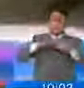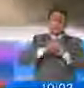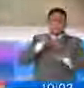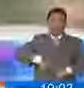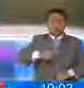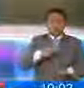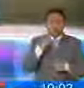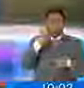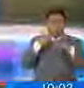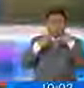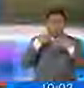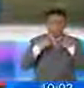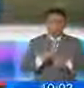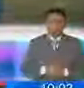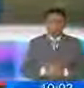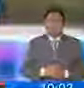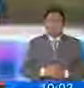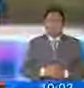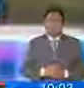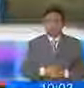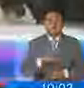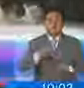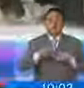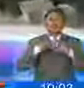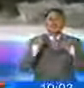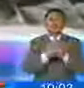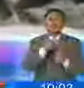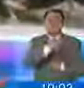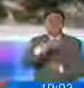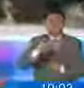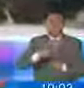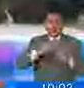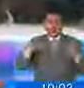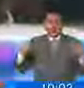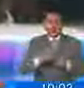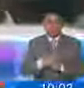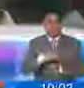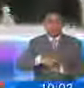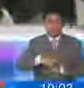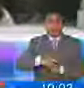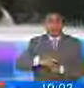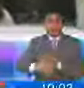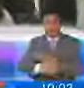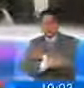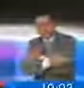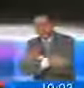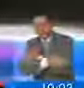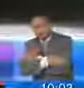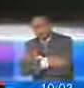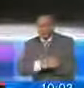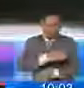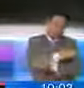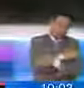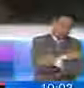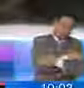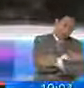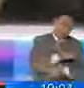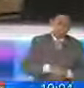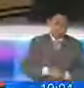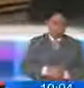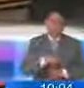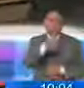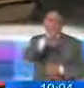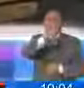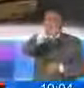lágrimas. Asambleístas gobiernistas y de oposición se fundían en abrazos de reconocimiento. Acá, a los